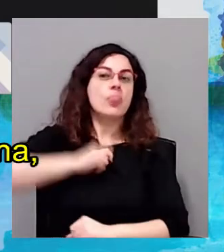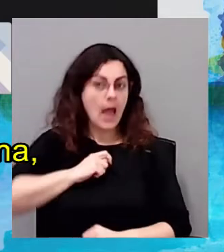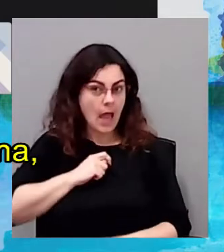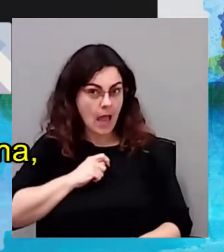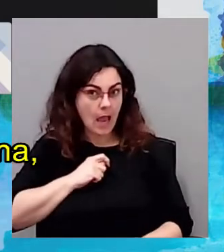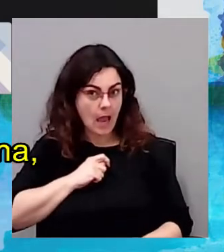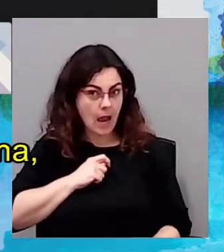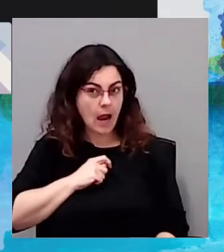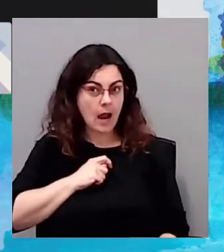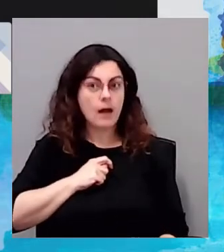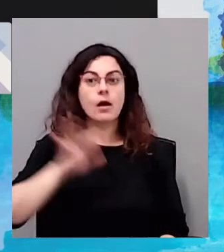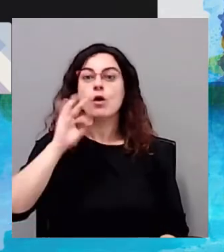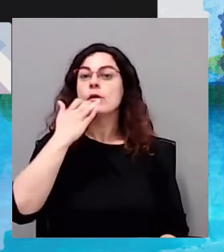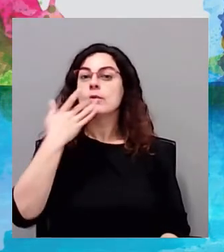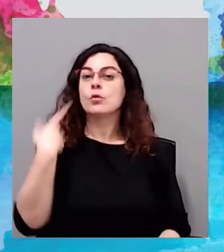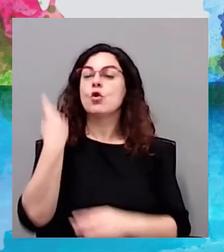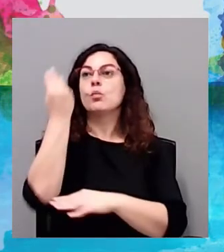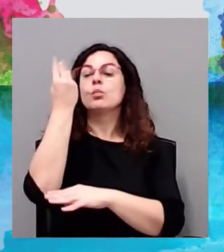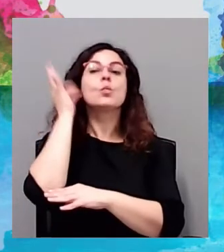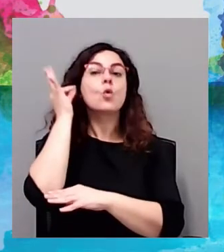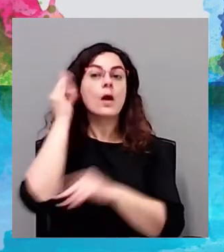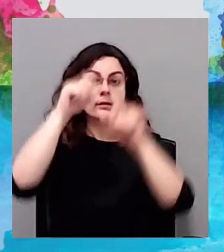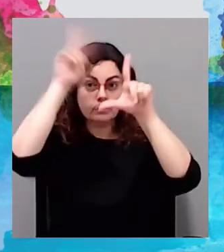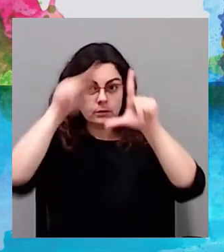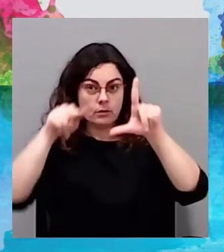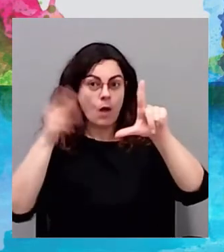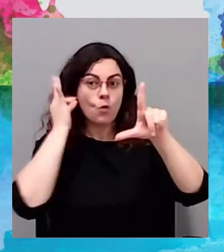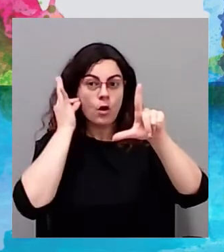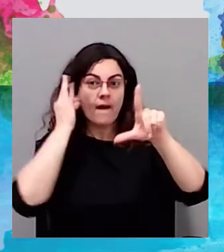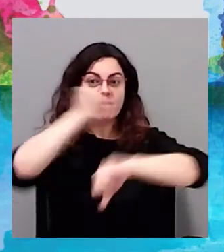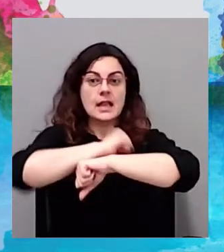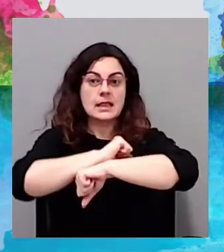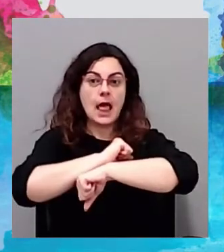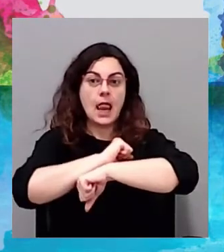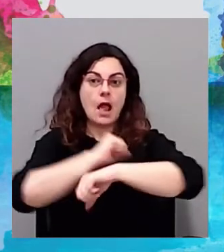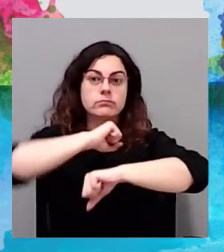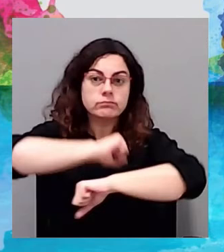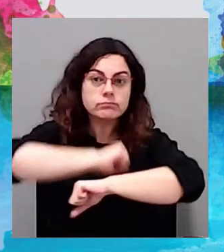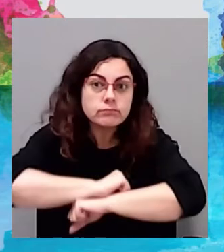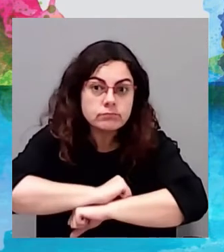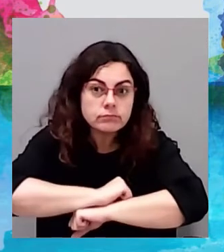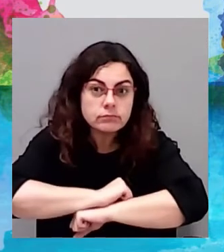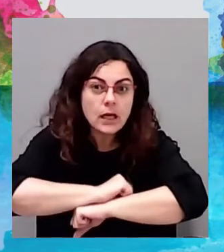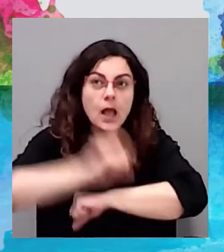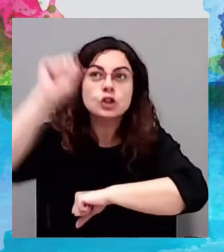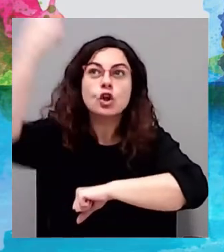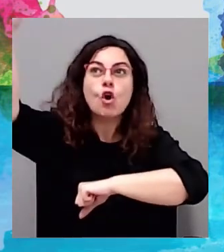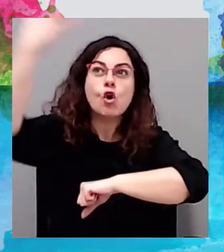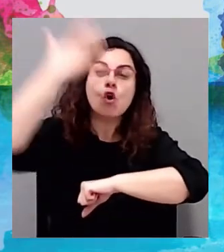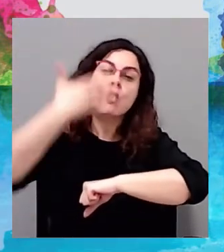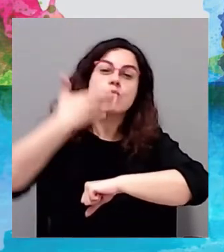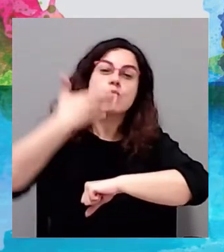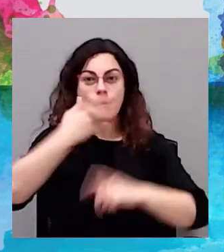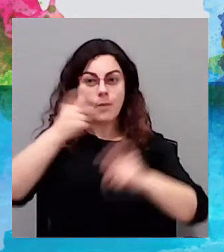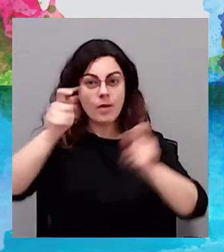ventana, calienta la piel. Y luego los conceptos intangibles pues también pueden explicarse con analogías, que volvemos a lo